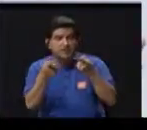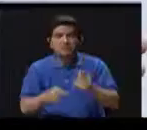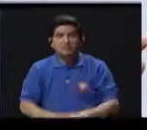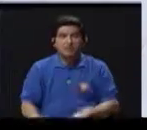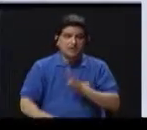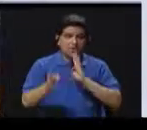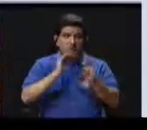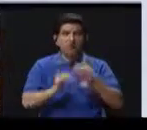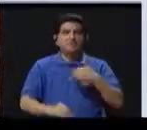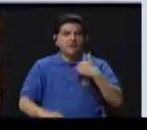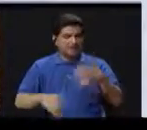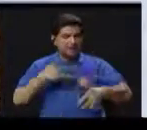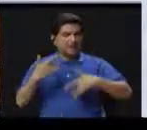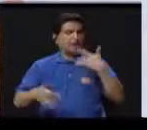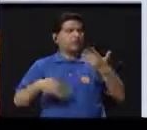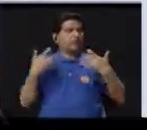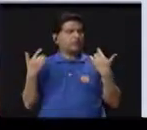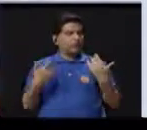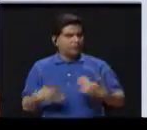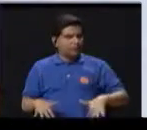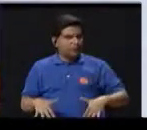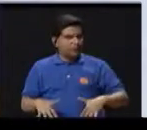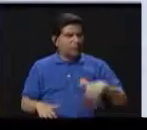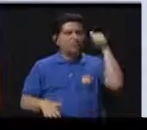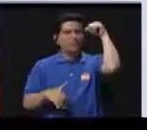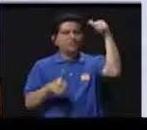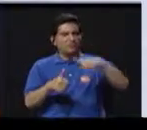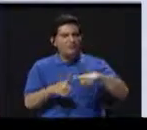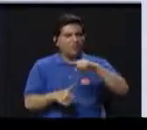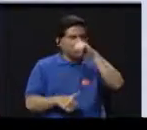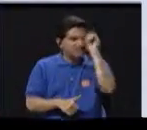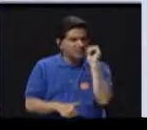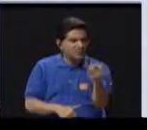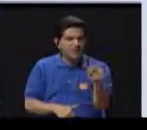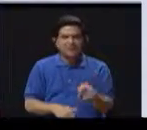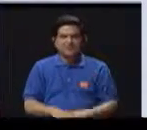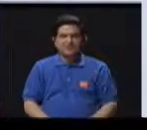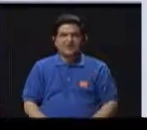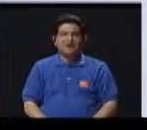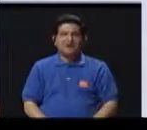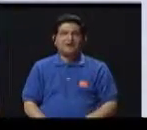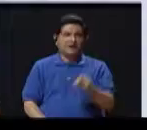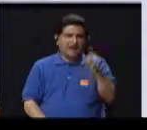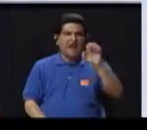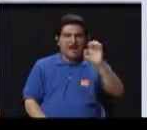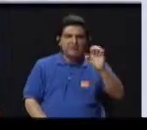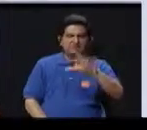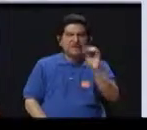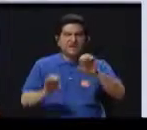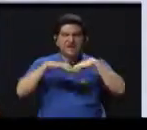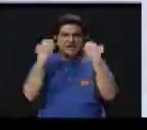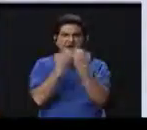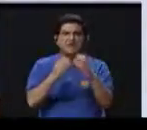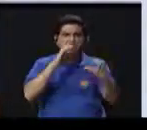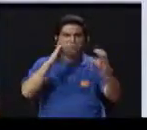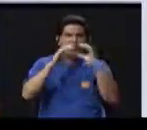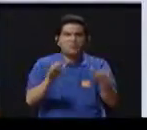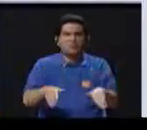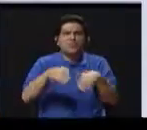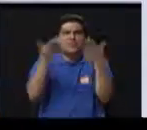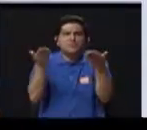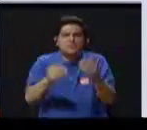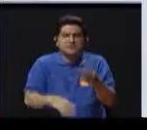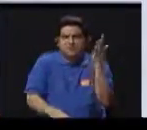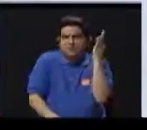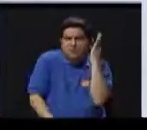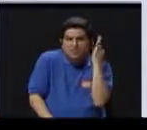se hablaba de que había que tener una gran sensibilidad. Ustedes me acuerdo que les preguntaban mucho a Quique y al equipo, que cómo hicieron para